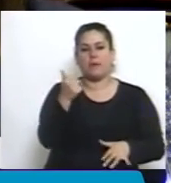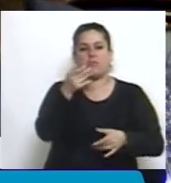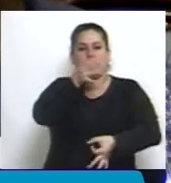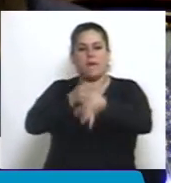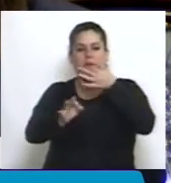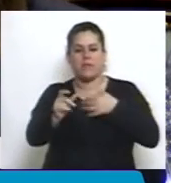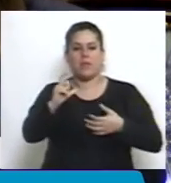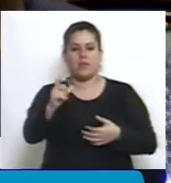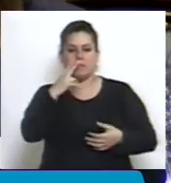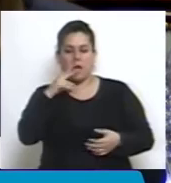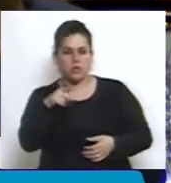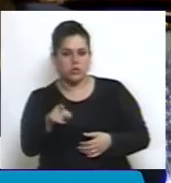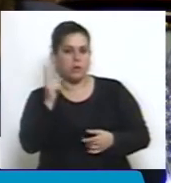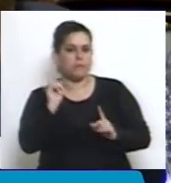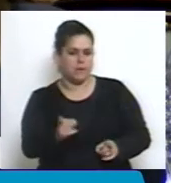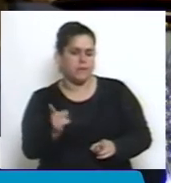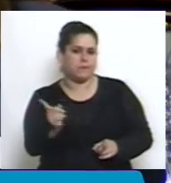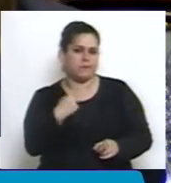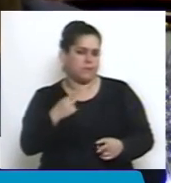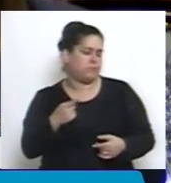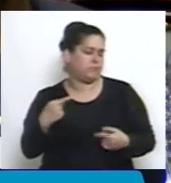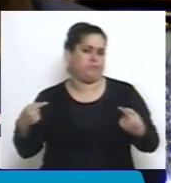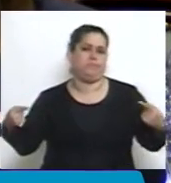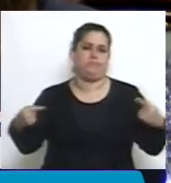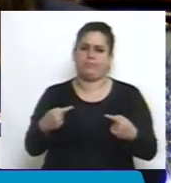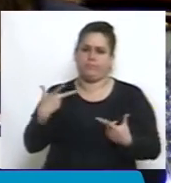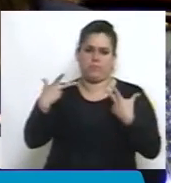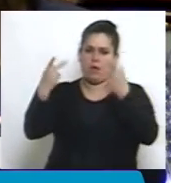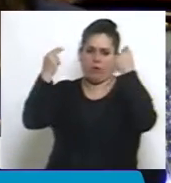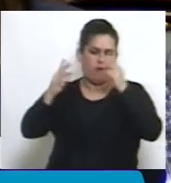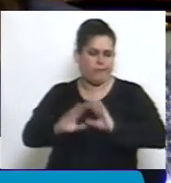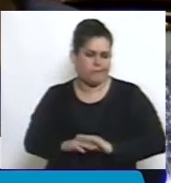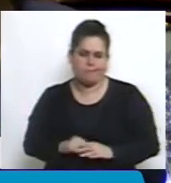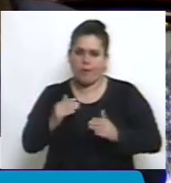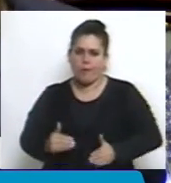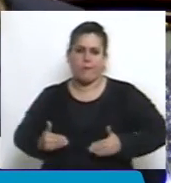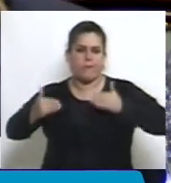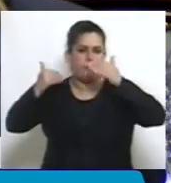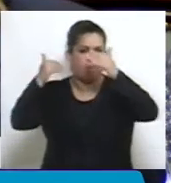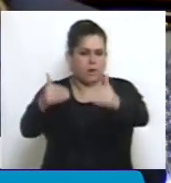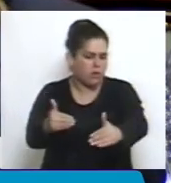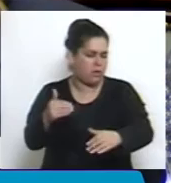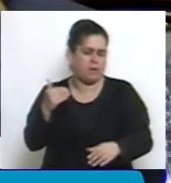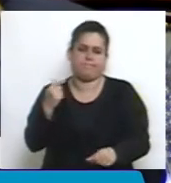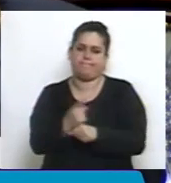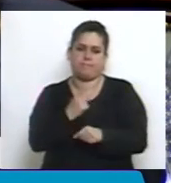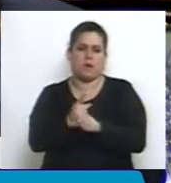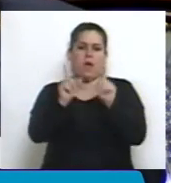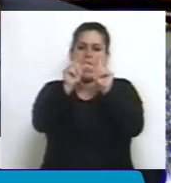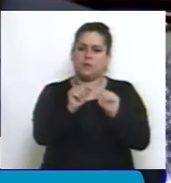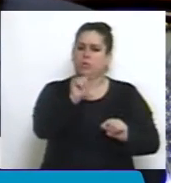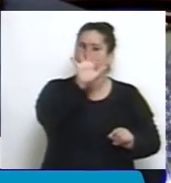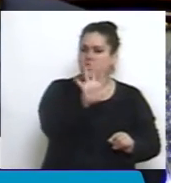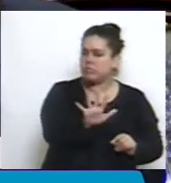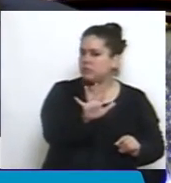venta, y estamos absolutamente en contra de la prórroga del pacto fiscal del artículo